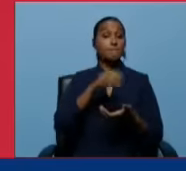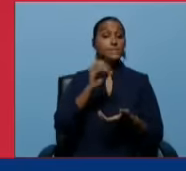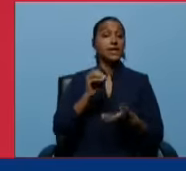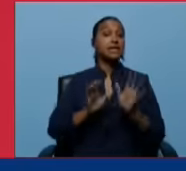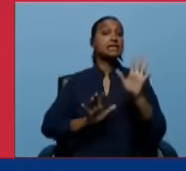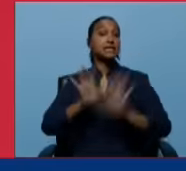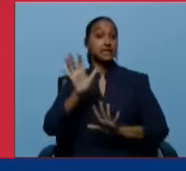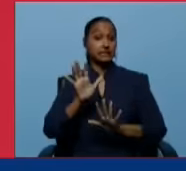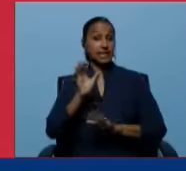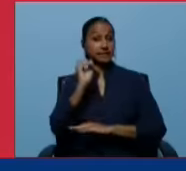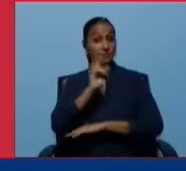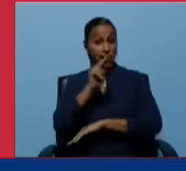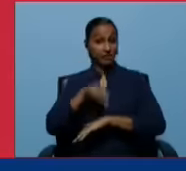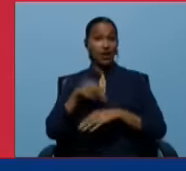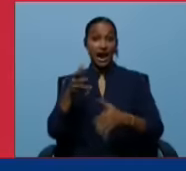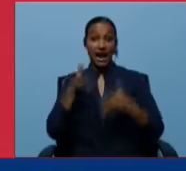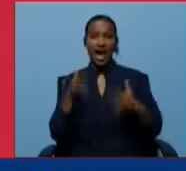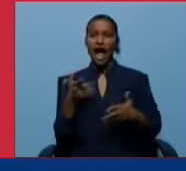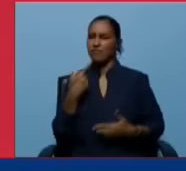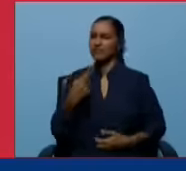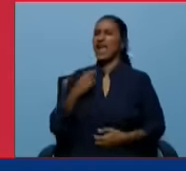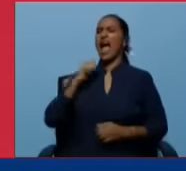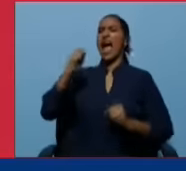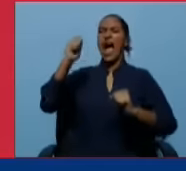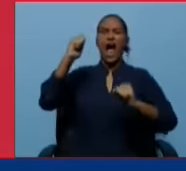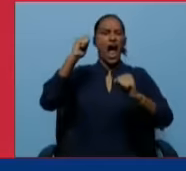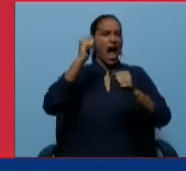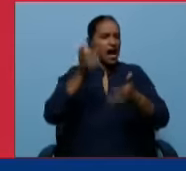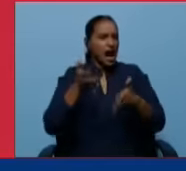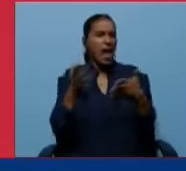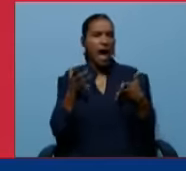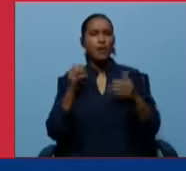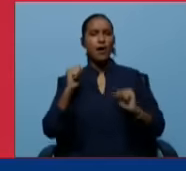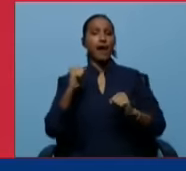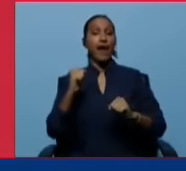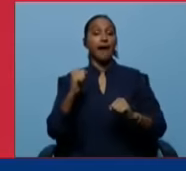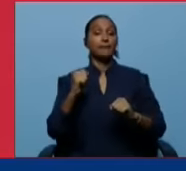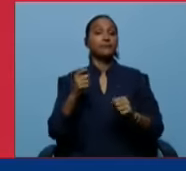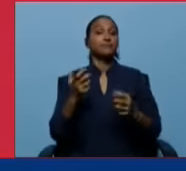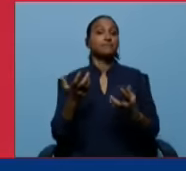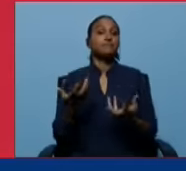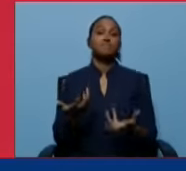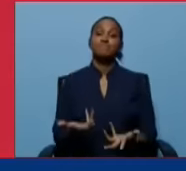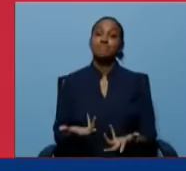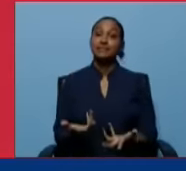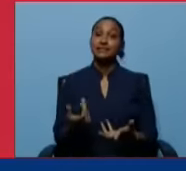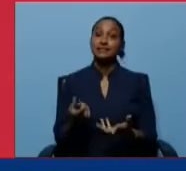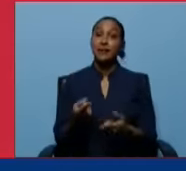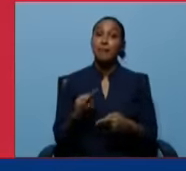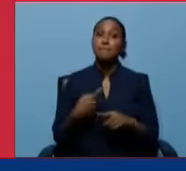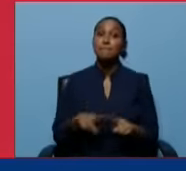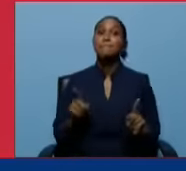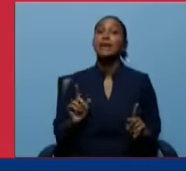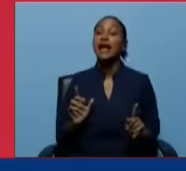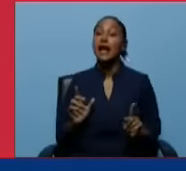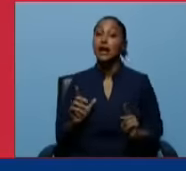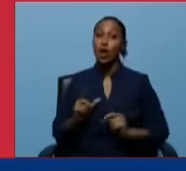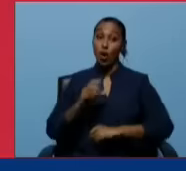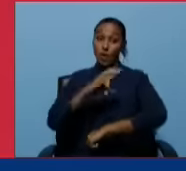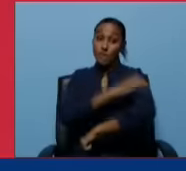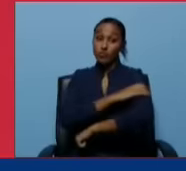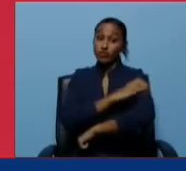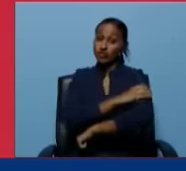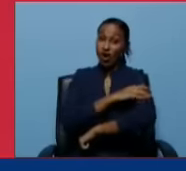gritar, ganamos la Asamblea Nacional. Pero son muy malos como opositores